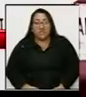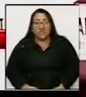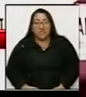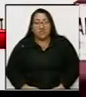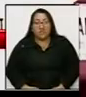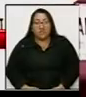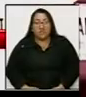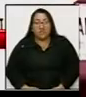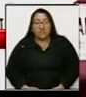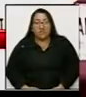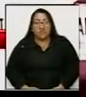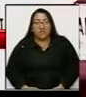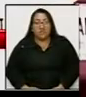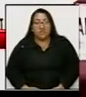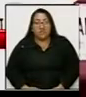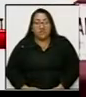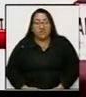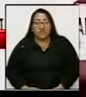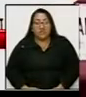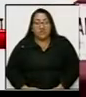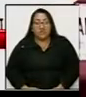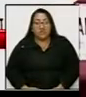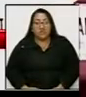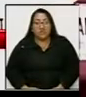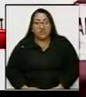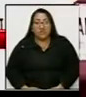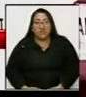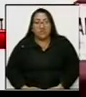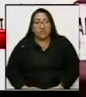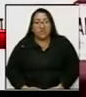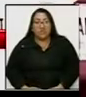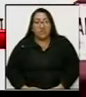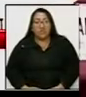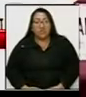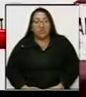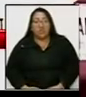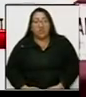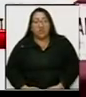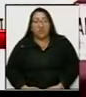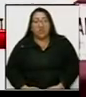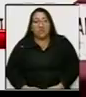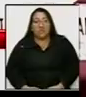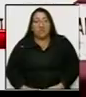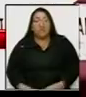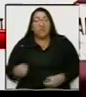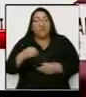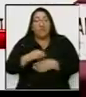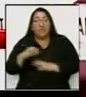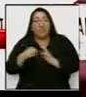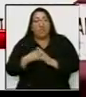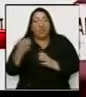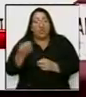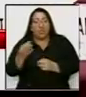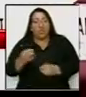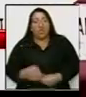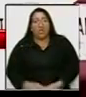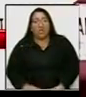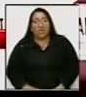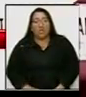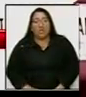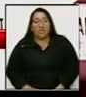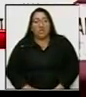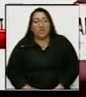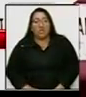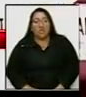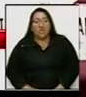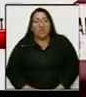Junta Nacional. Creo que eso se debería incorporar al proyecto porque estaba en el proyecto original remitido por el